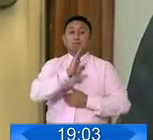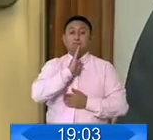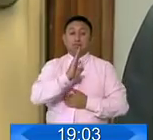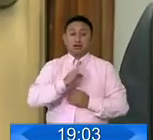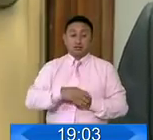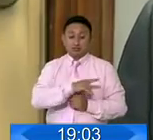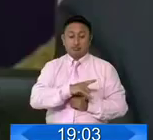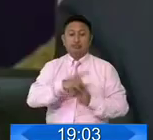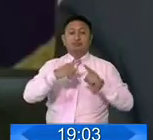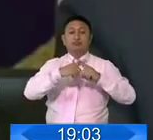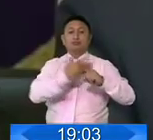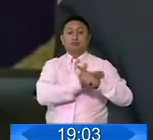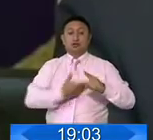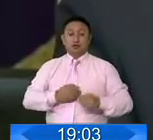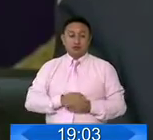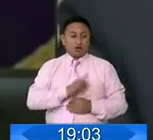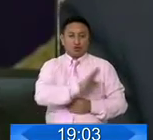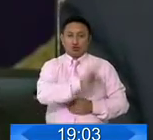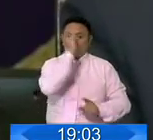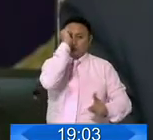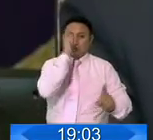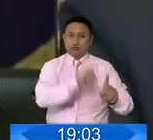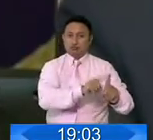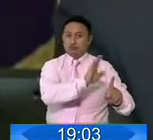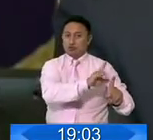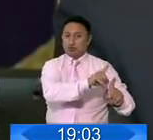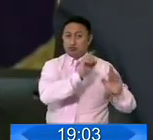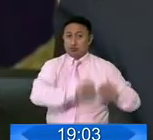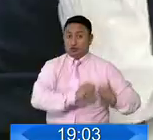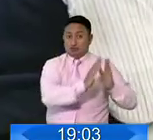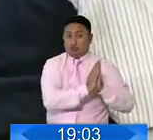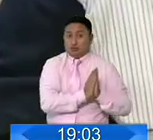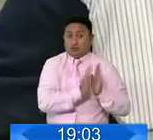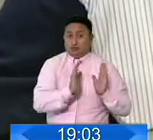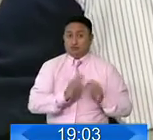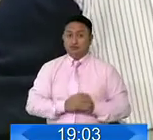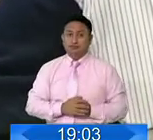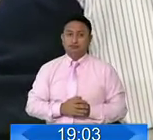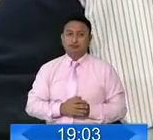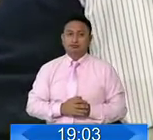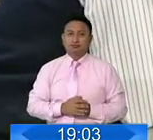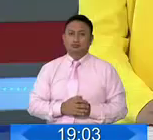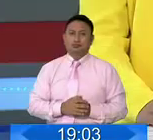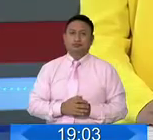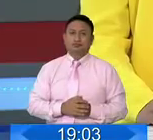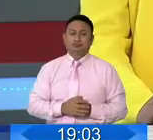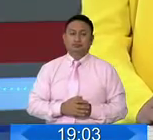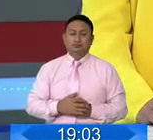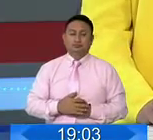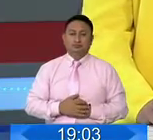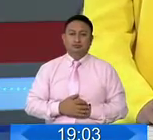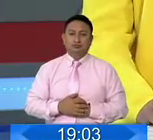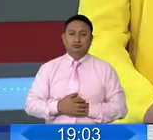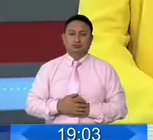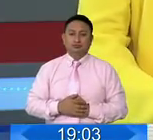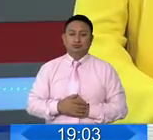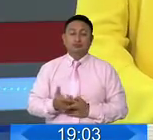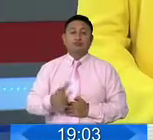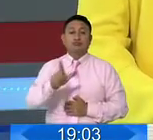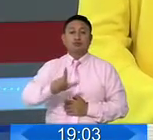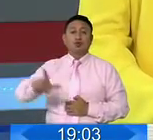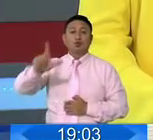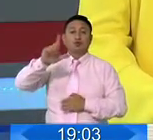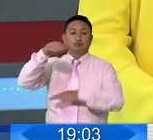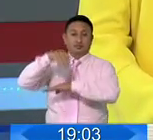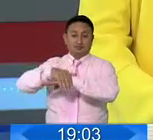asegura que el expresidente está en todo su derecho de solicitarlo. Informó Javier Gallo. La tarde de este